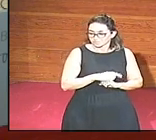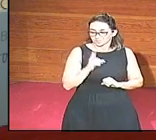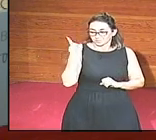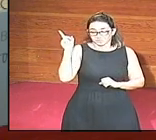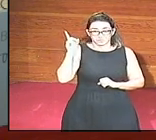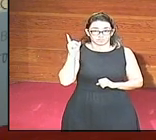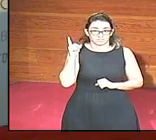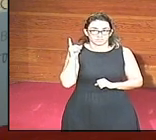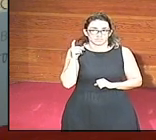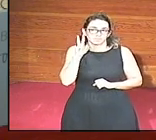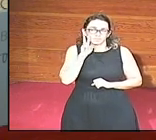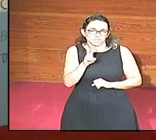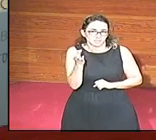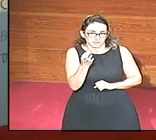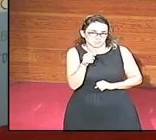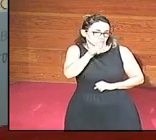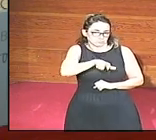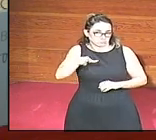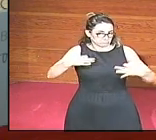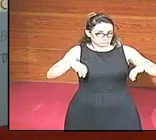es civiles